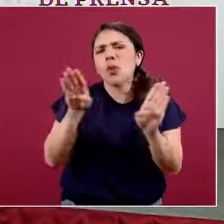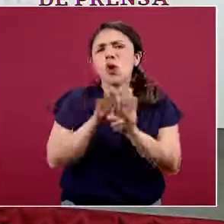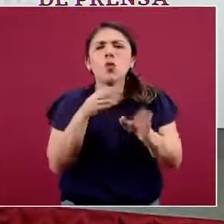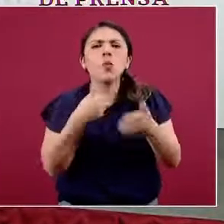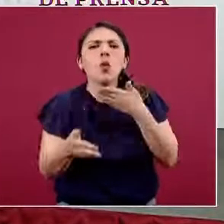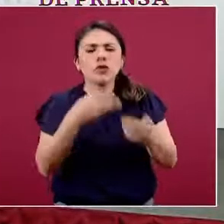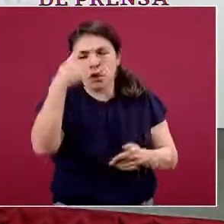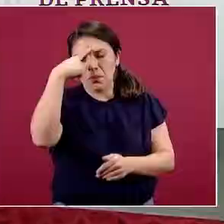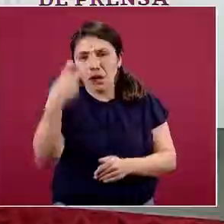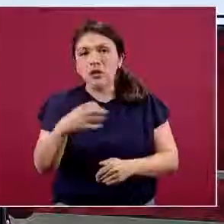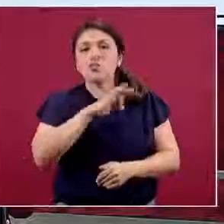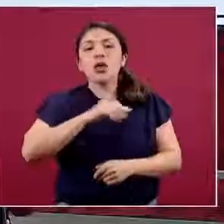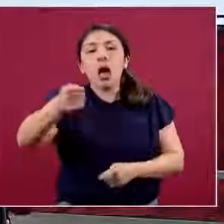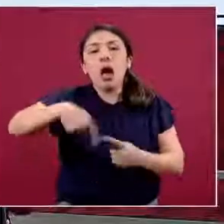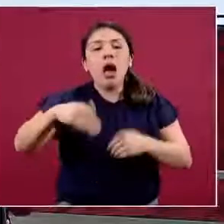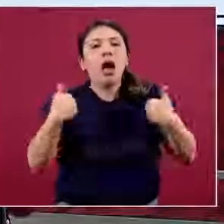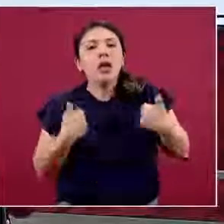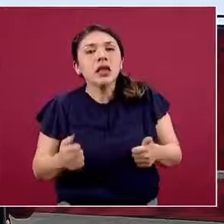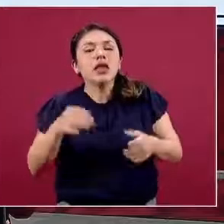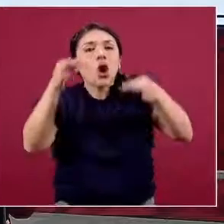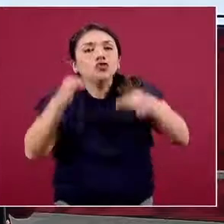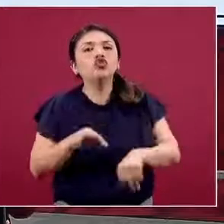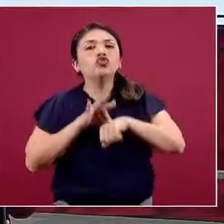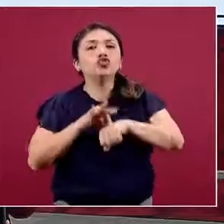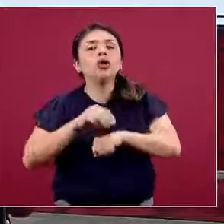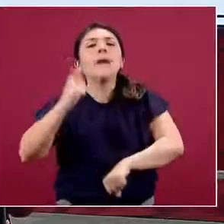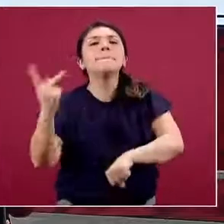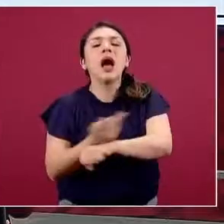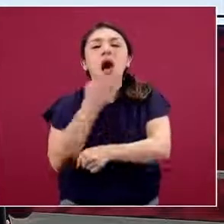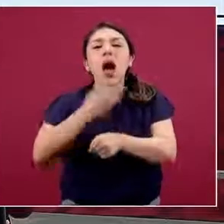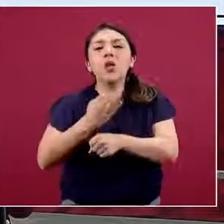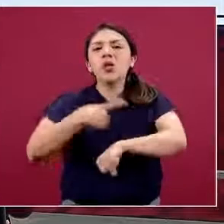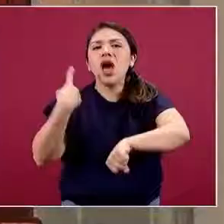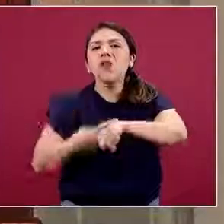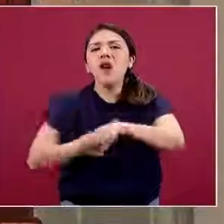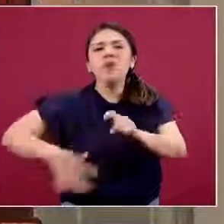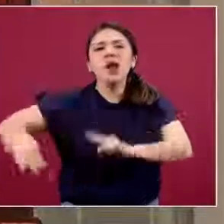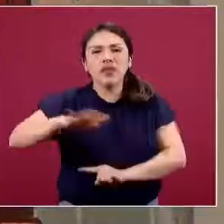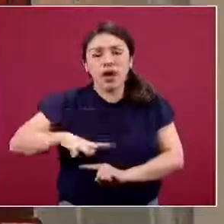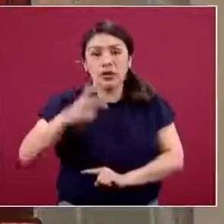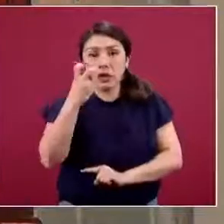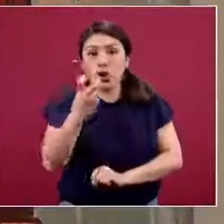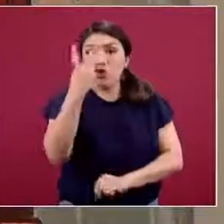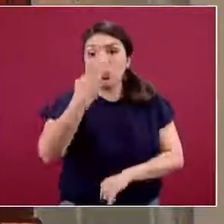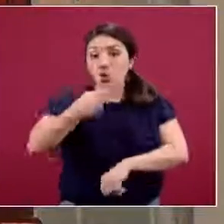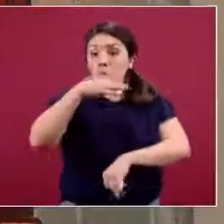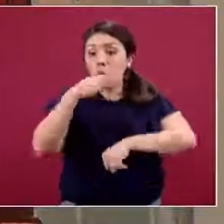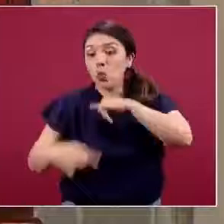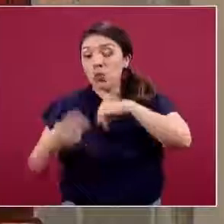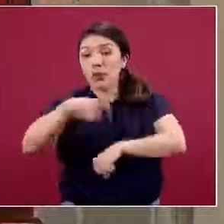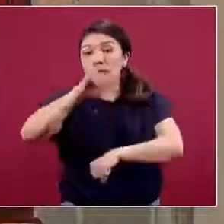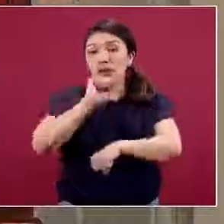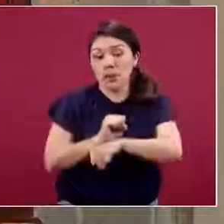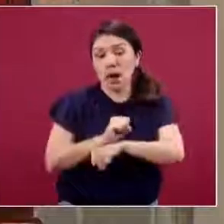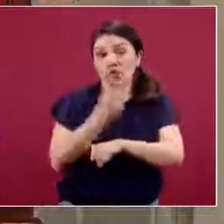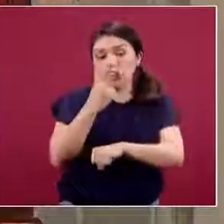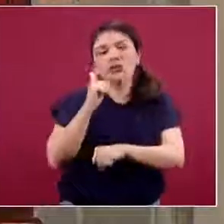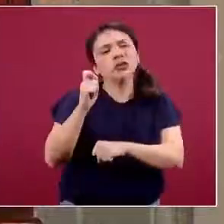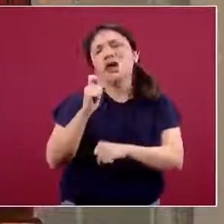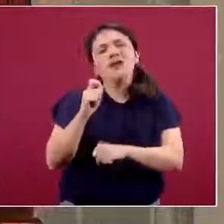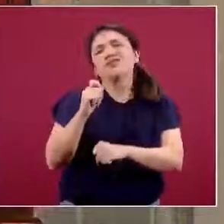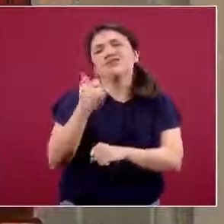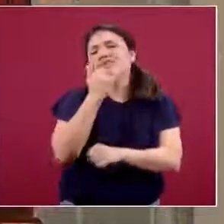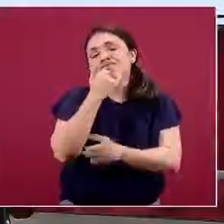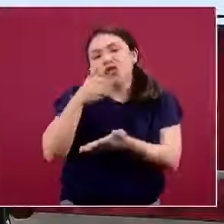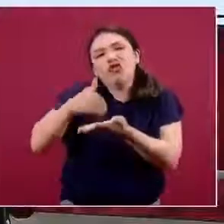poder tener realmente un buen acercamiento al comportamiento de la epidemia, se dejan esas 2 últimas semanas fuera